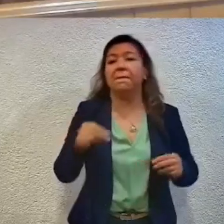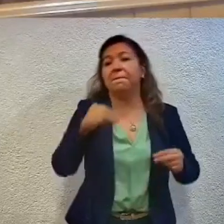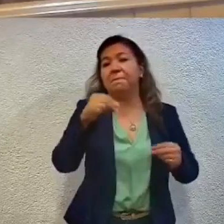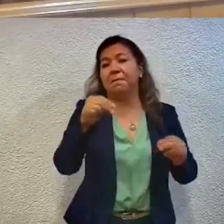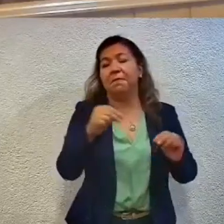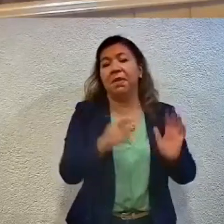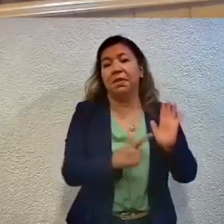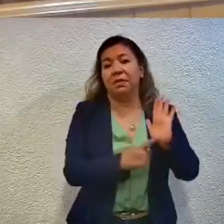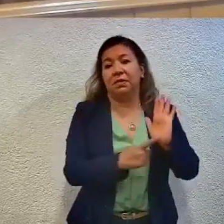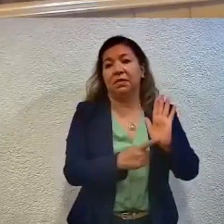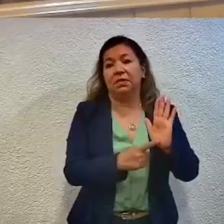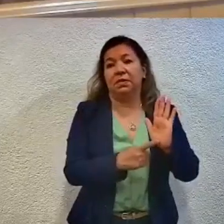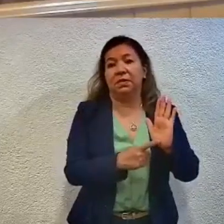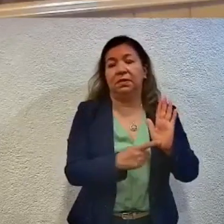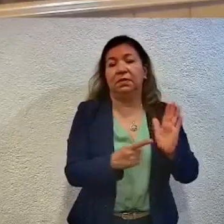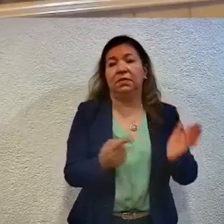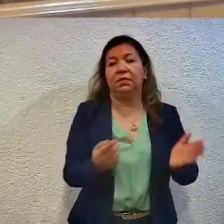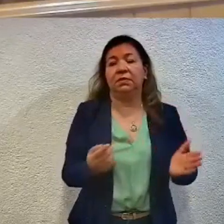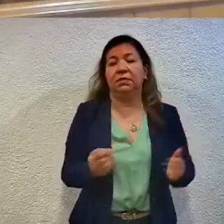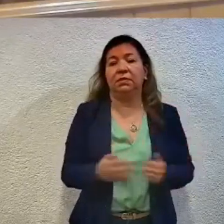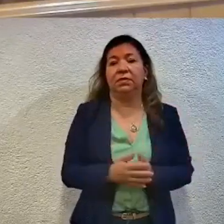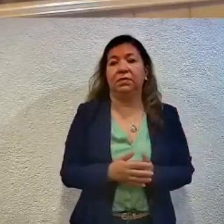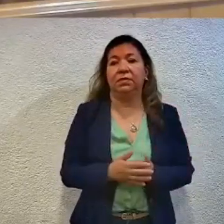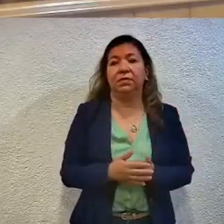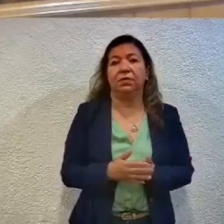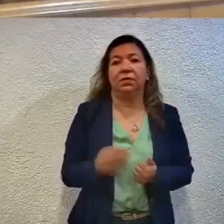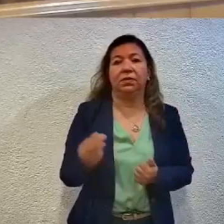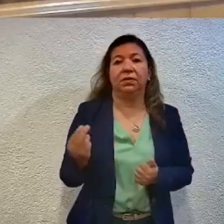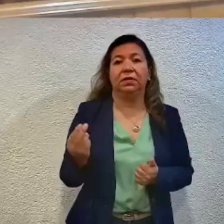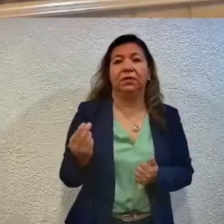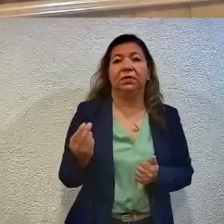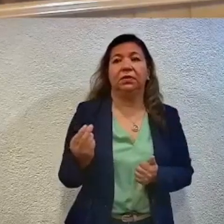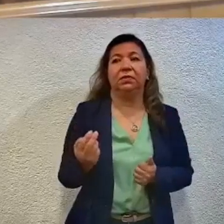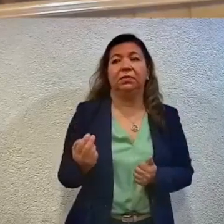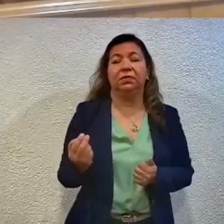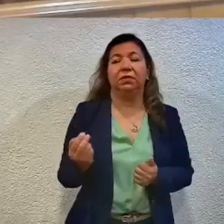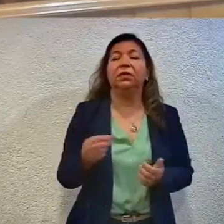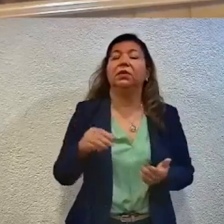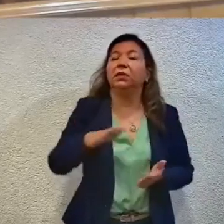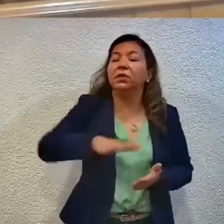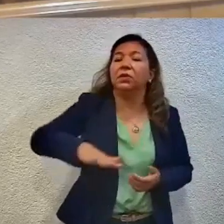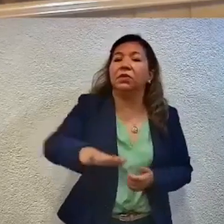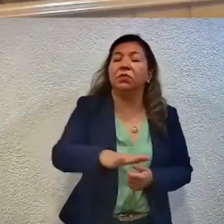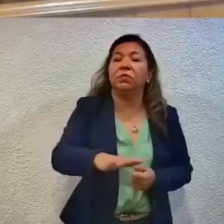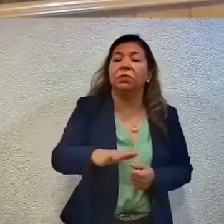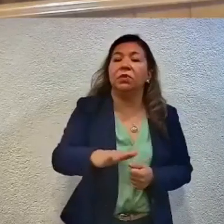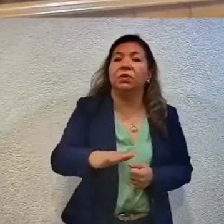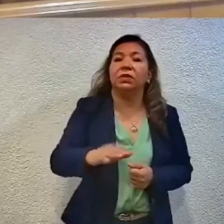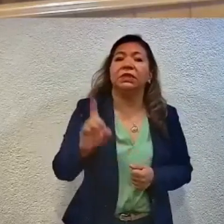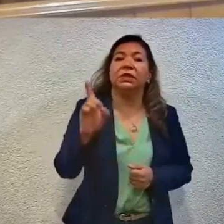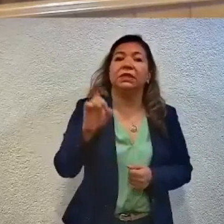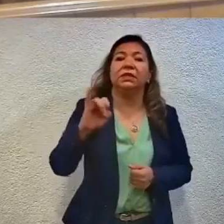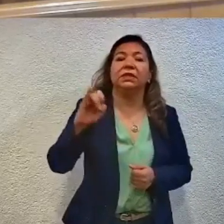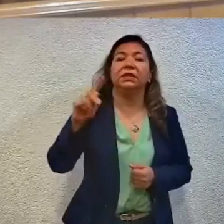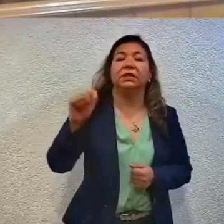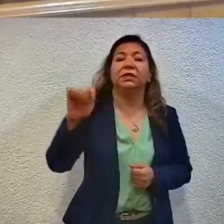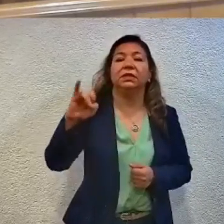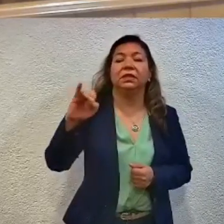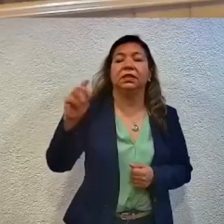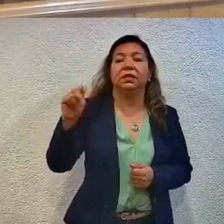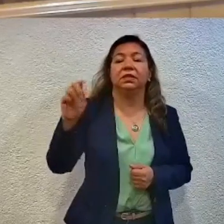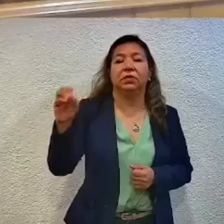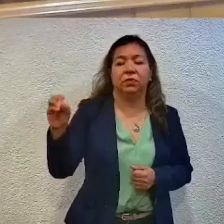y no exclusivamente al inicio de la sesión especial de cómputo distrital, como incorrectamente fue calificado por la